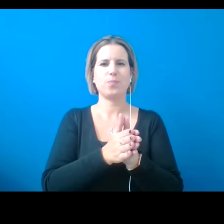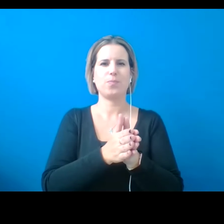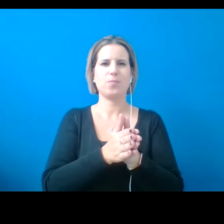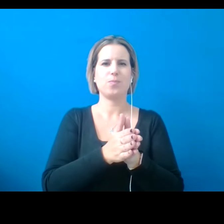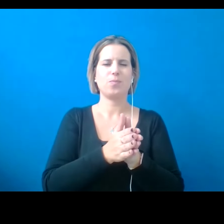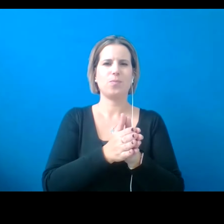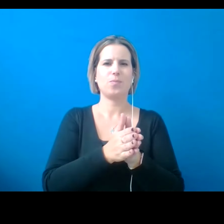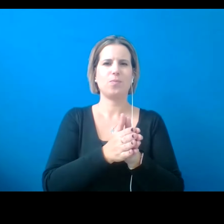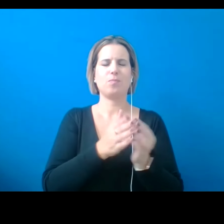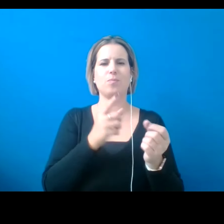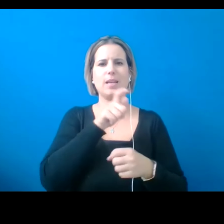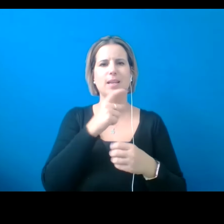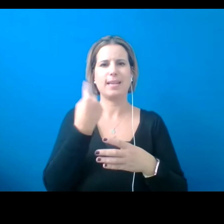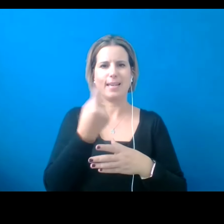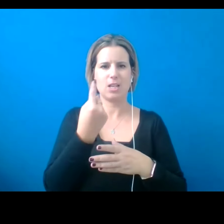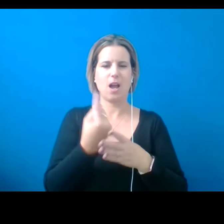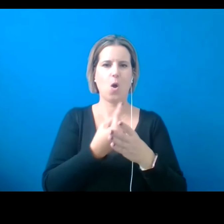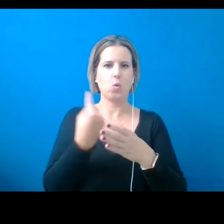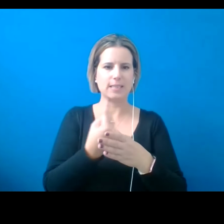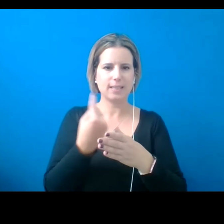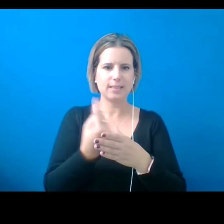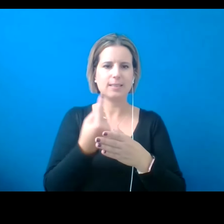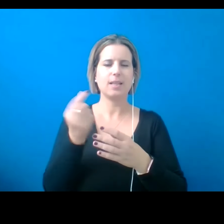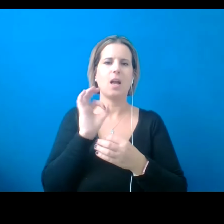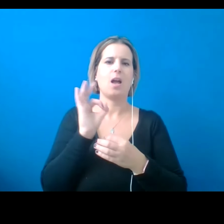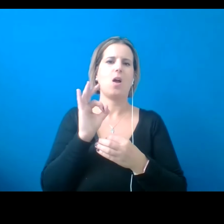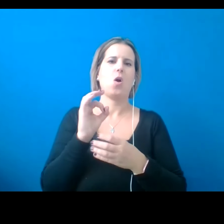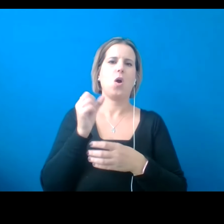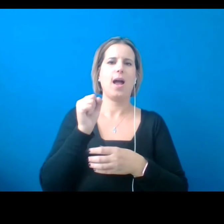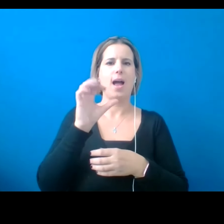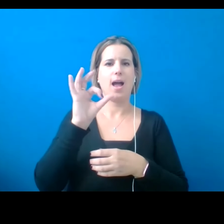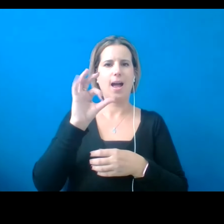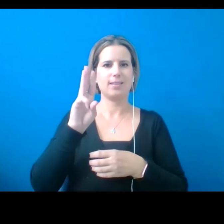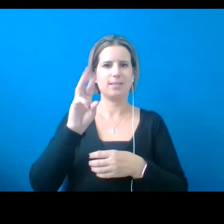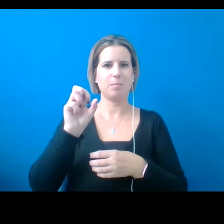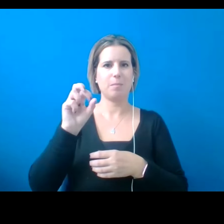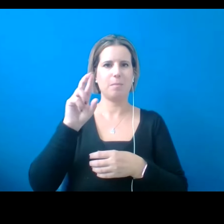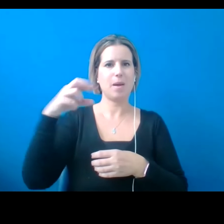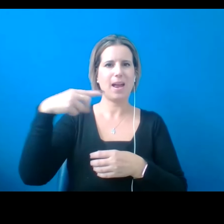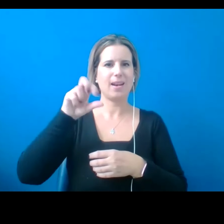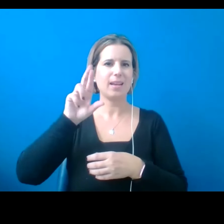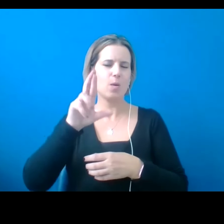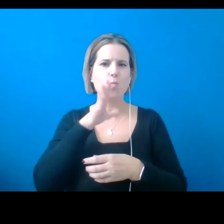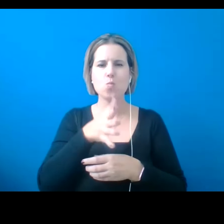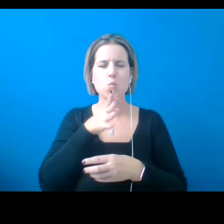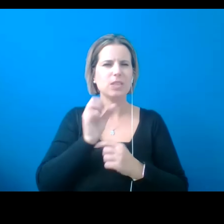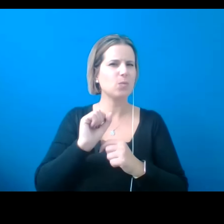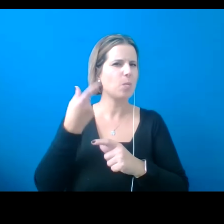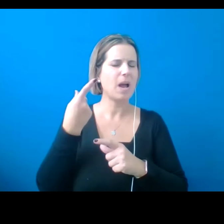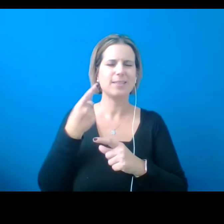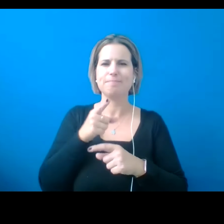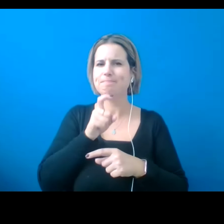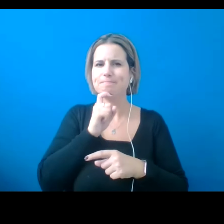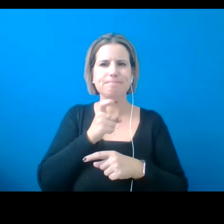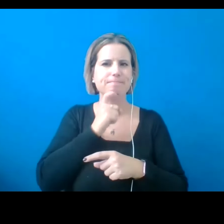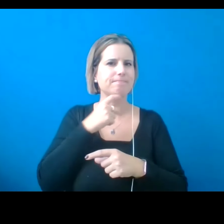autistas o Asperger que bien cuál es el motivo así que más dificultad